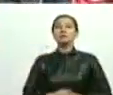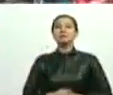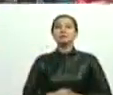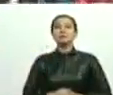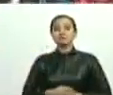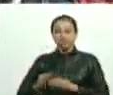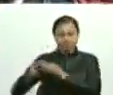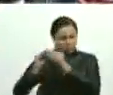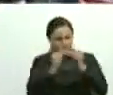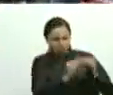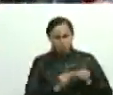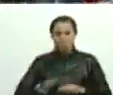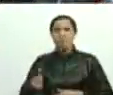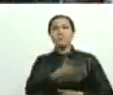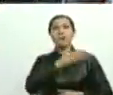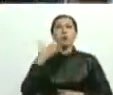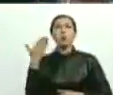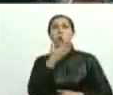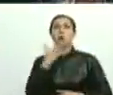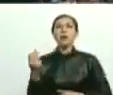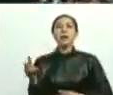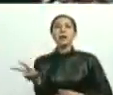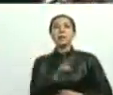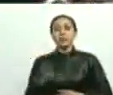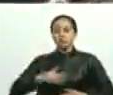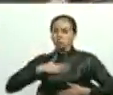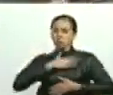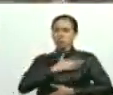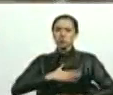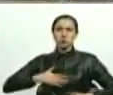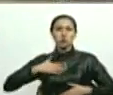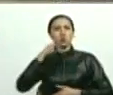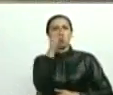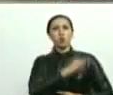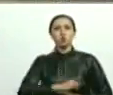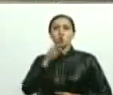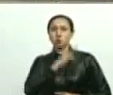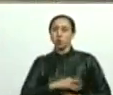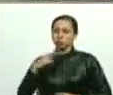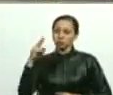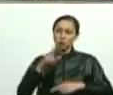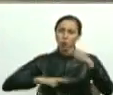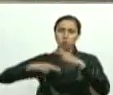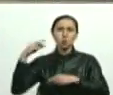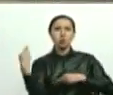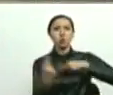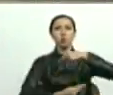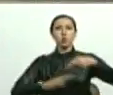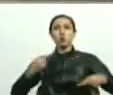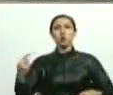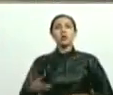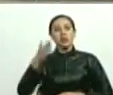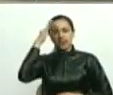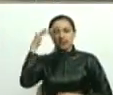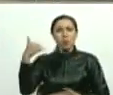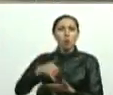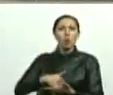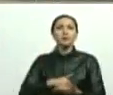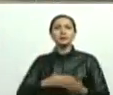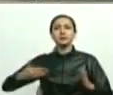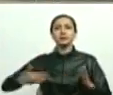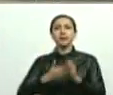recuperación del estado de bienestar construido en revolución y vulnerado por la guerra.